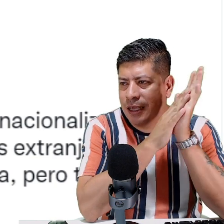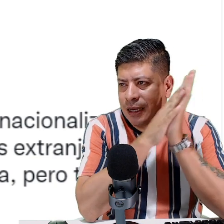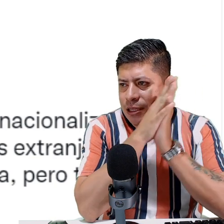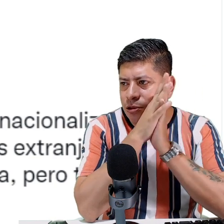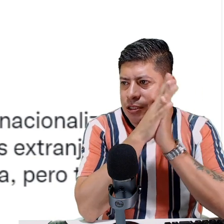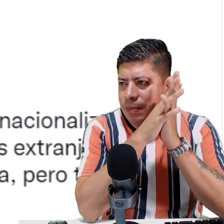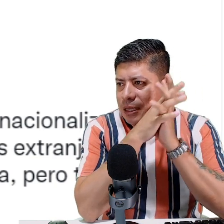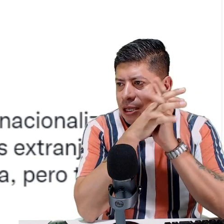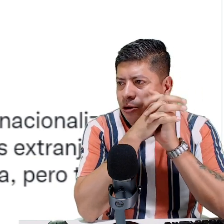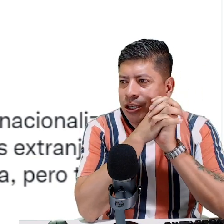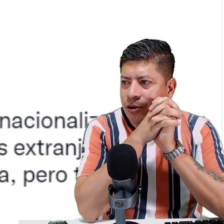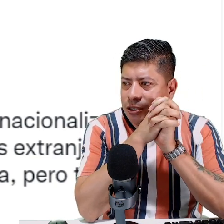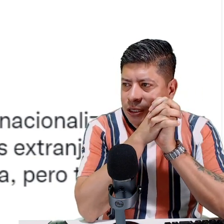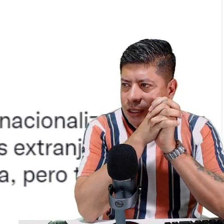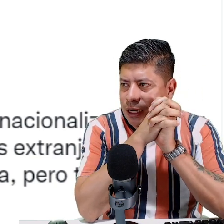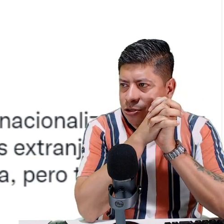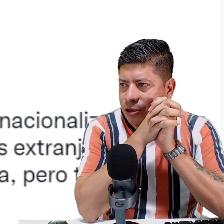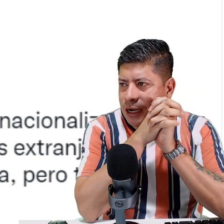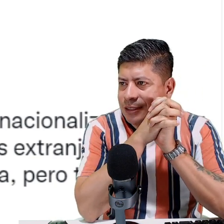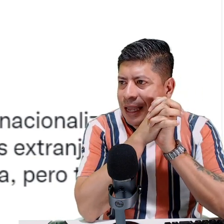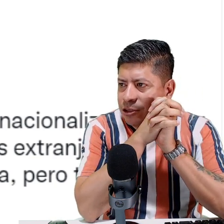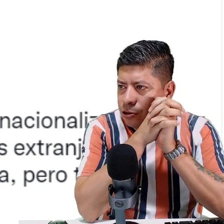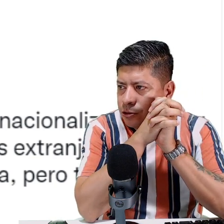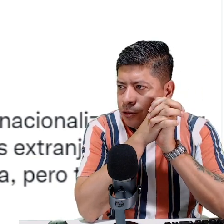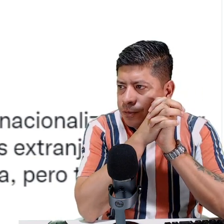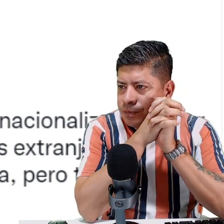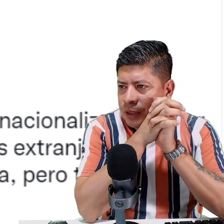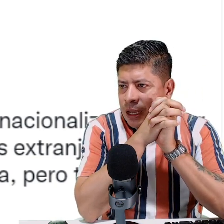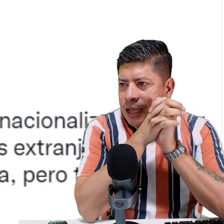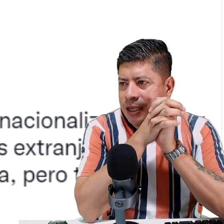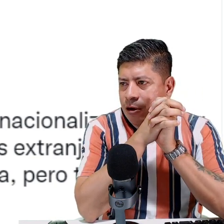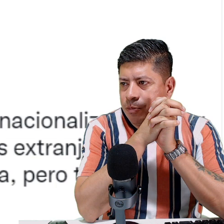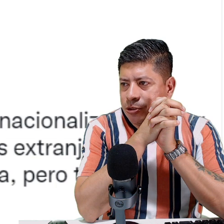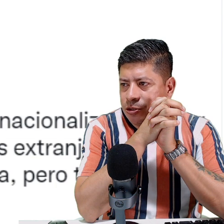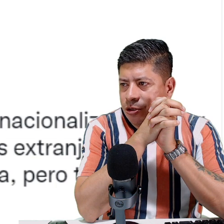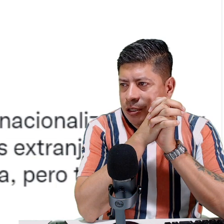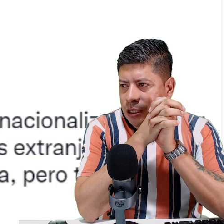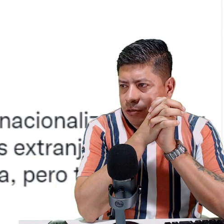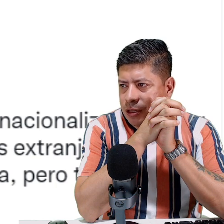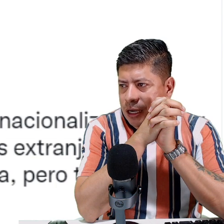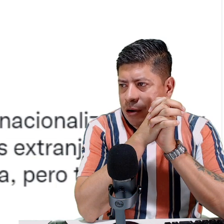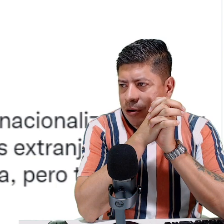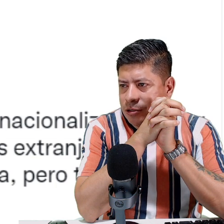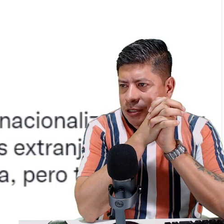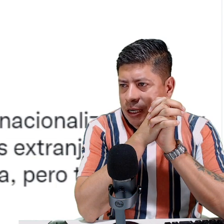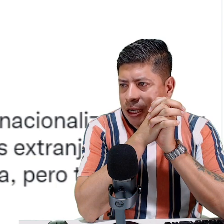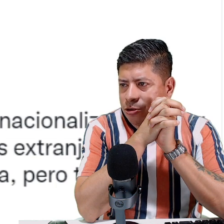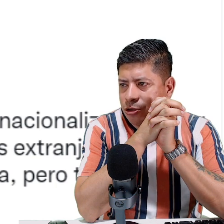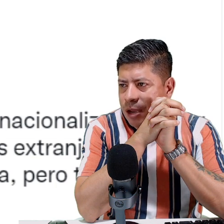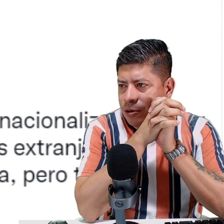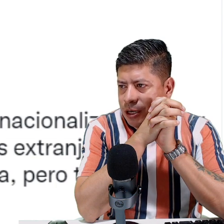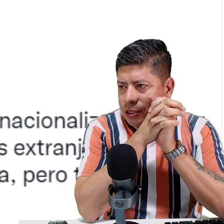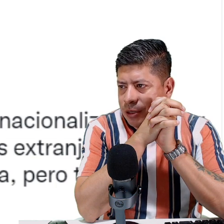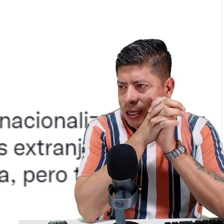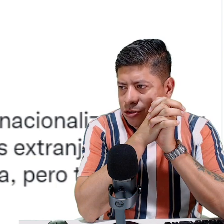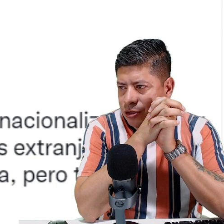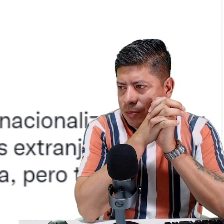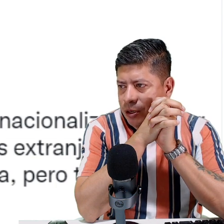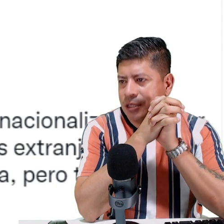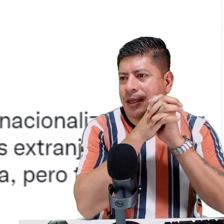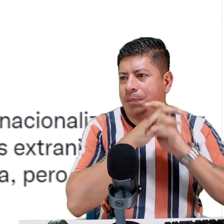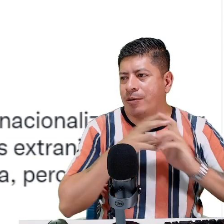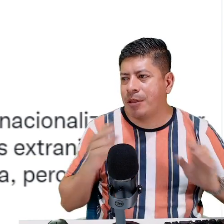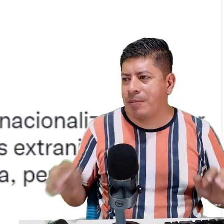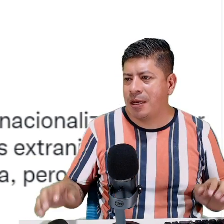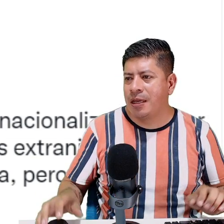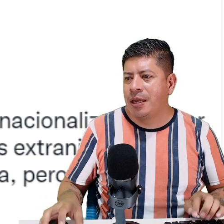$78,000. El litio es de México y hoy se está nacionalizando. Ayer la oposición intentó entregarlo a los extranjeros, hoy AMLO les da una lección de